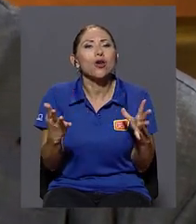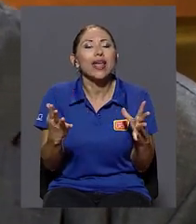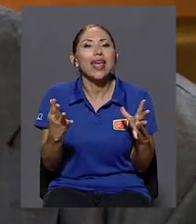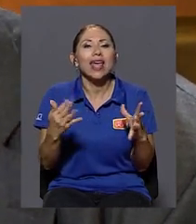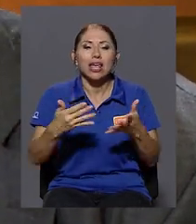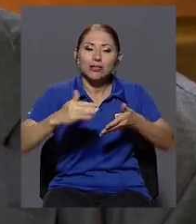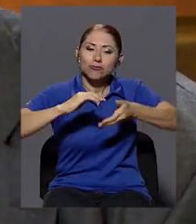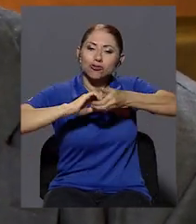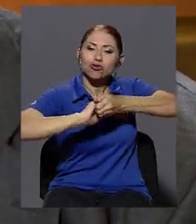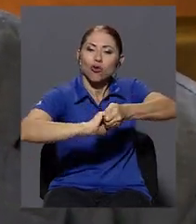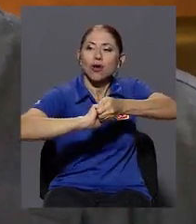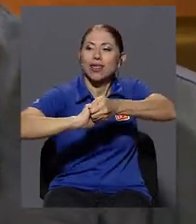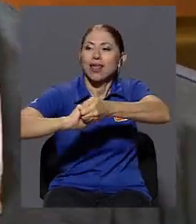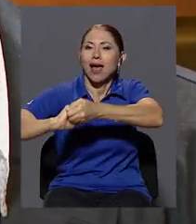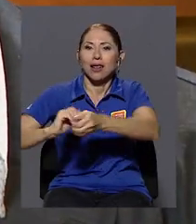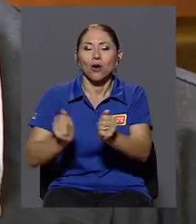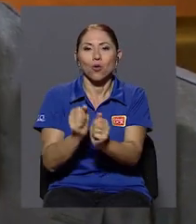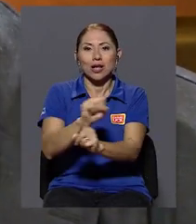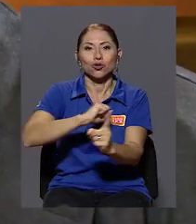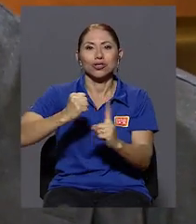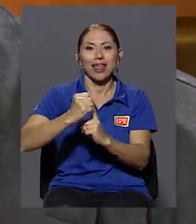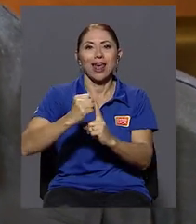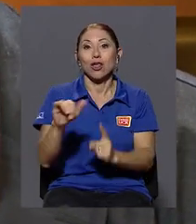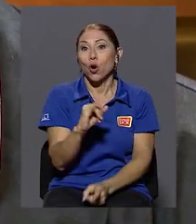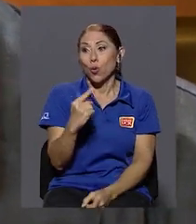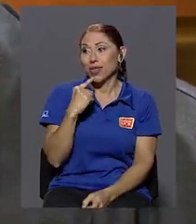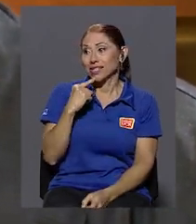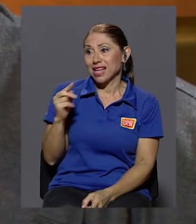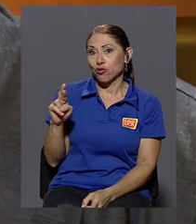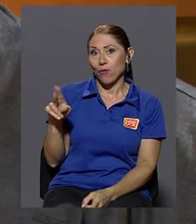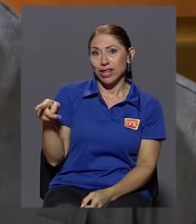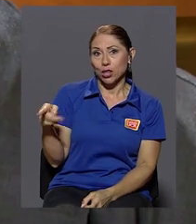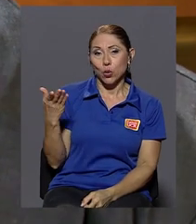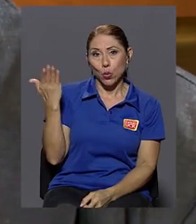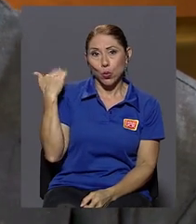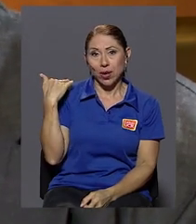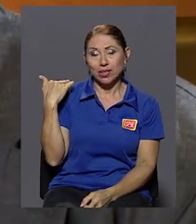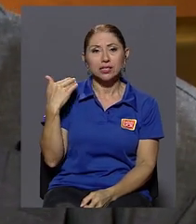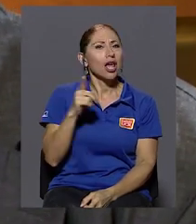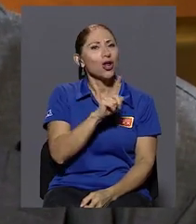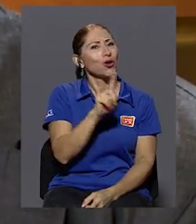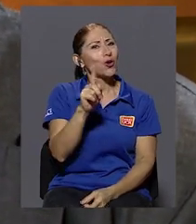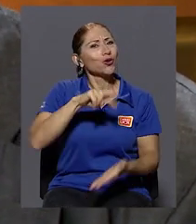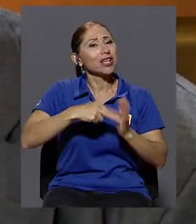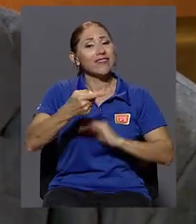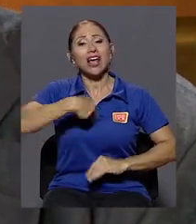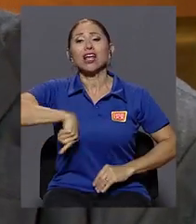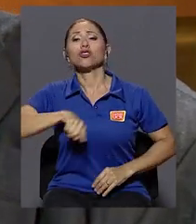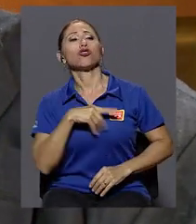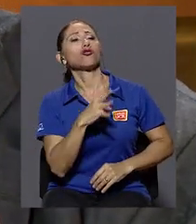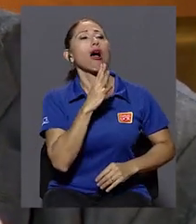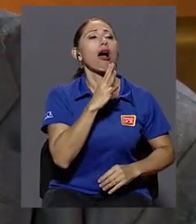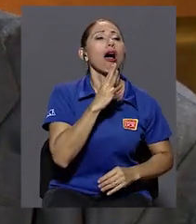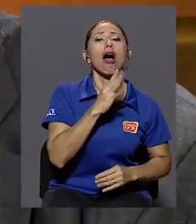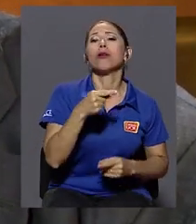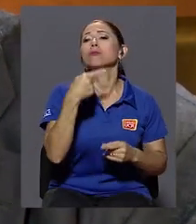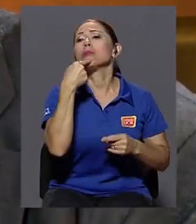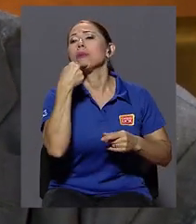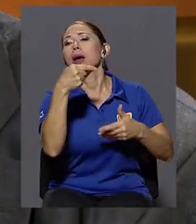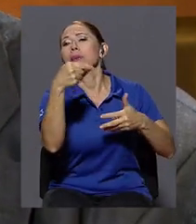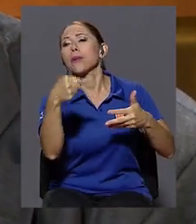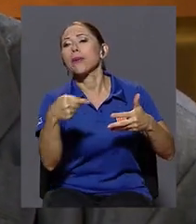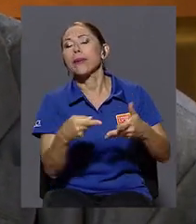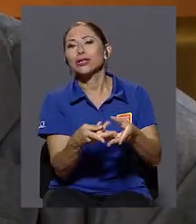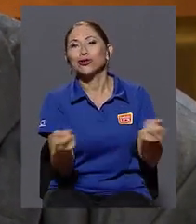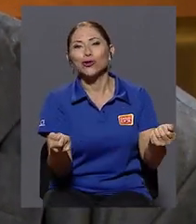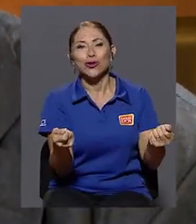mirada solidaria con nuestra sociedad. Como decía Roberto en una respuesta anterior, no para ser nosotros los que vamos a dar la solución,